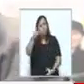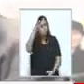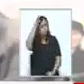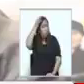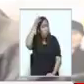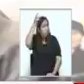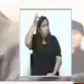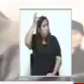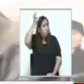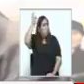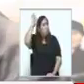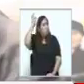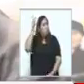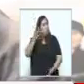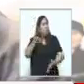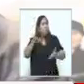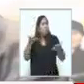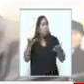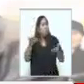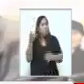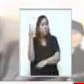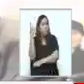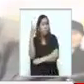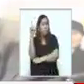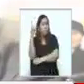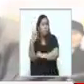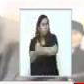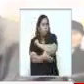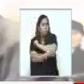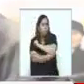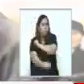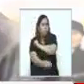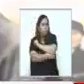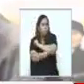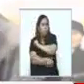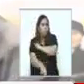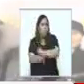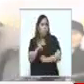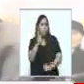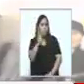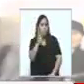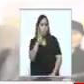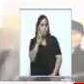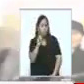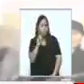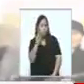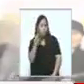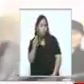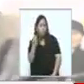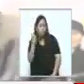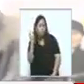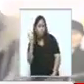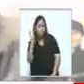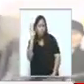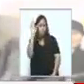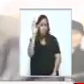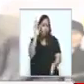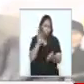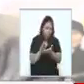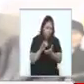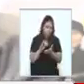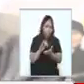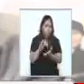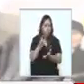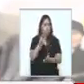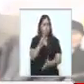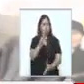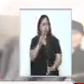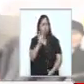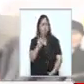reducir la pobreza en Bolivia del 60.6 al 34.6,